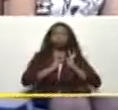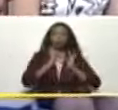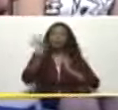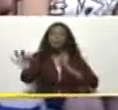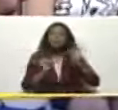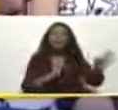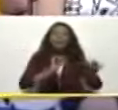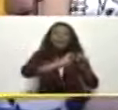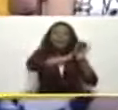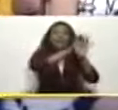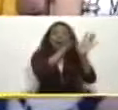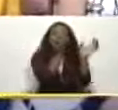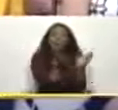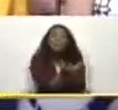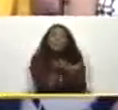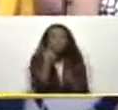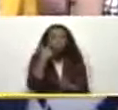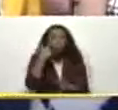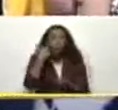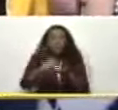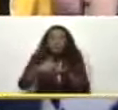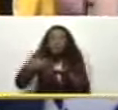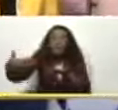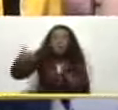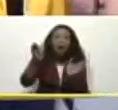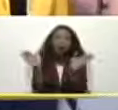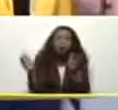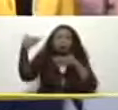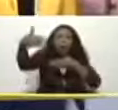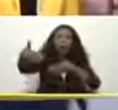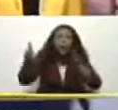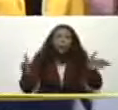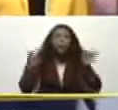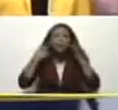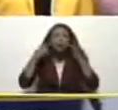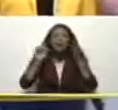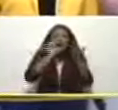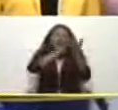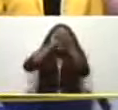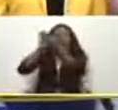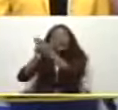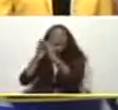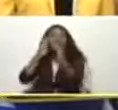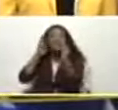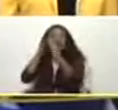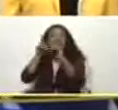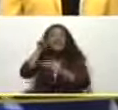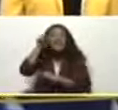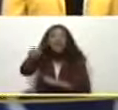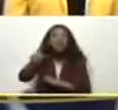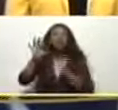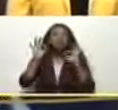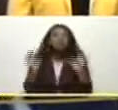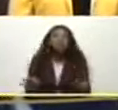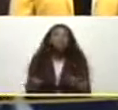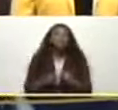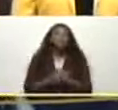epidemiológicos de la COVID. Y así hacíamos los cercos sanitarios. Por lo tanto, el casa por casa iba direccionado a